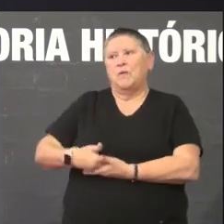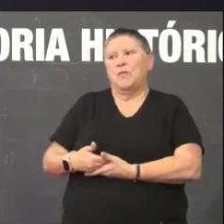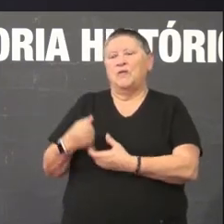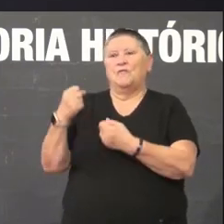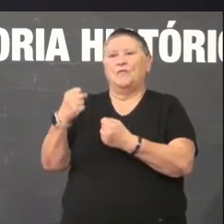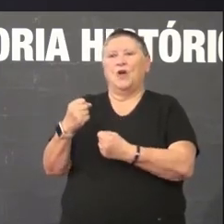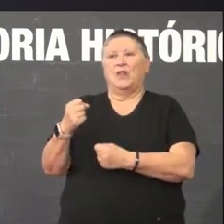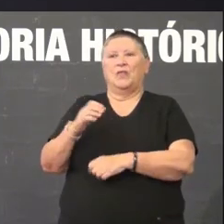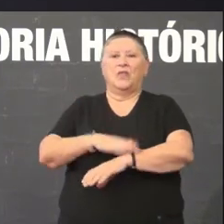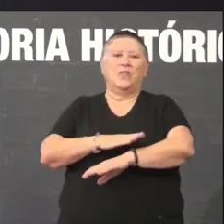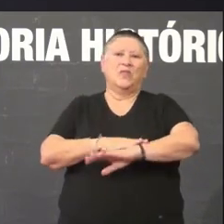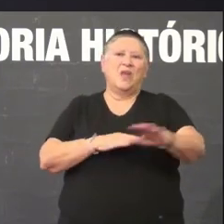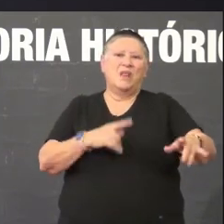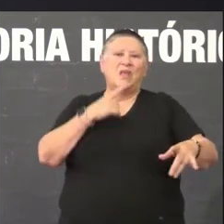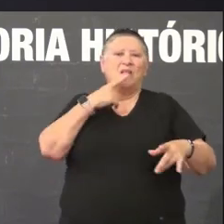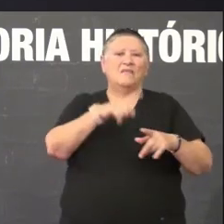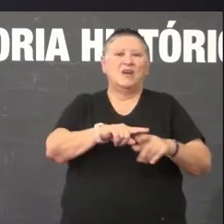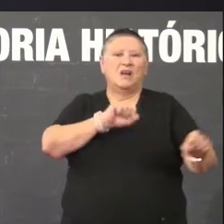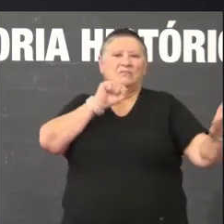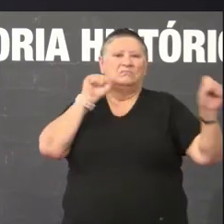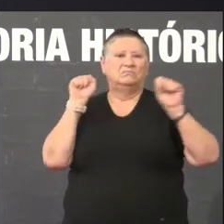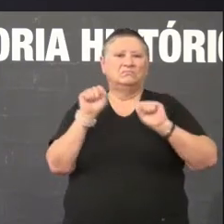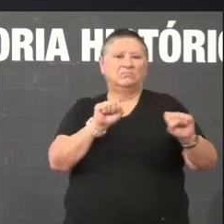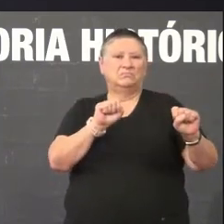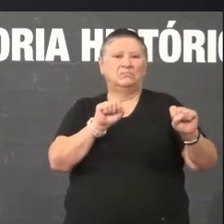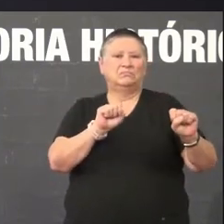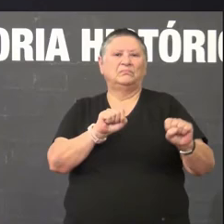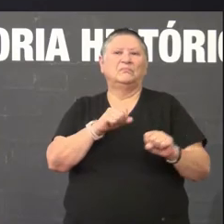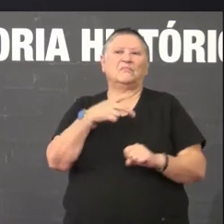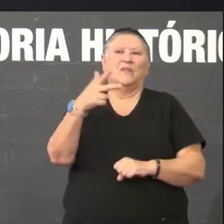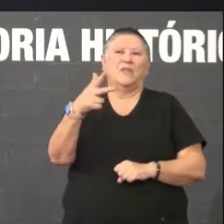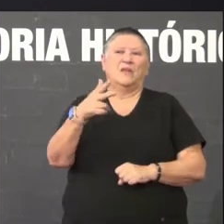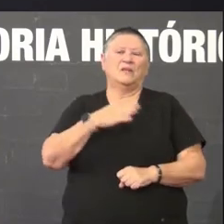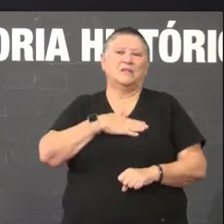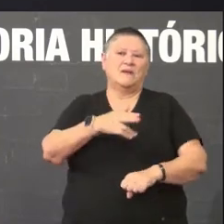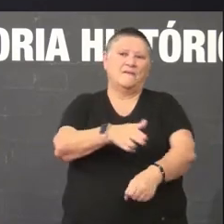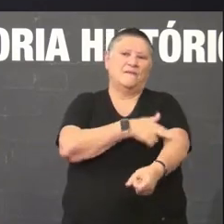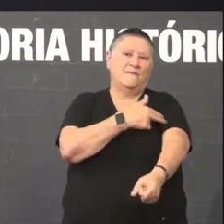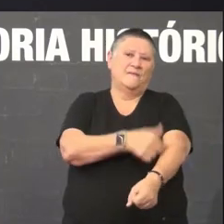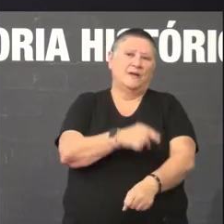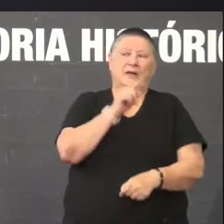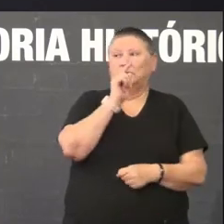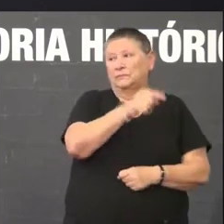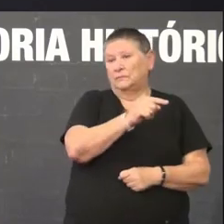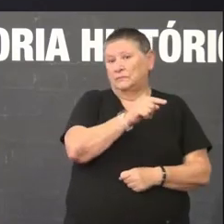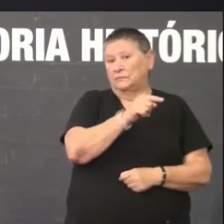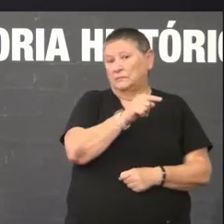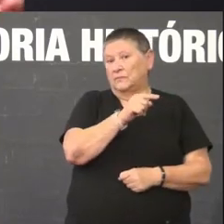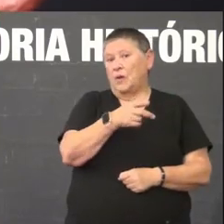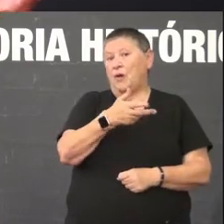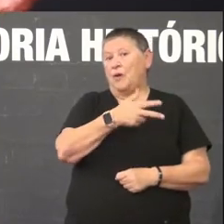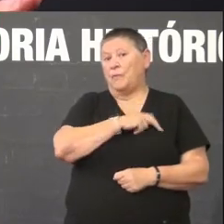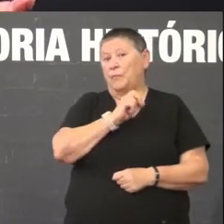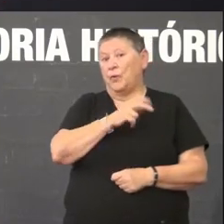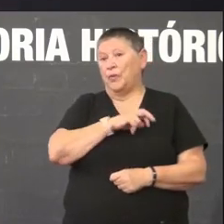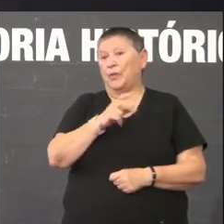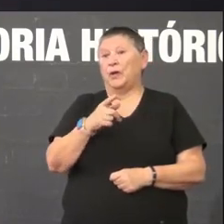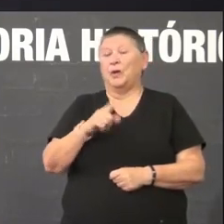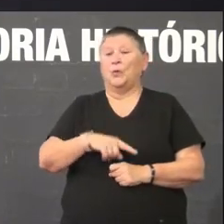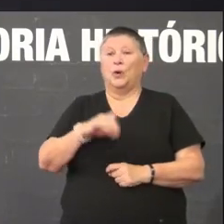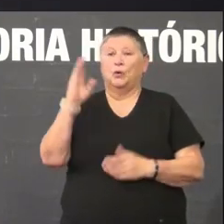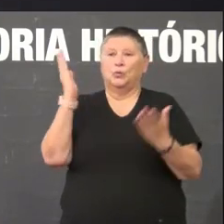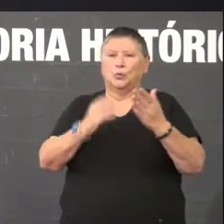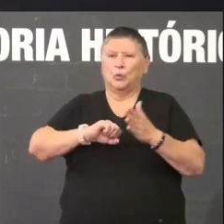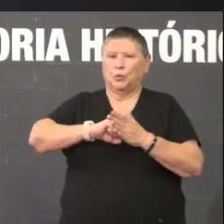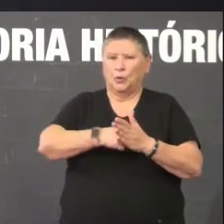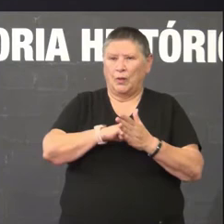terminó siendo un blindaje a la derecha franquista y, como sabéis muy bien, a Willy el Niño, el policía torturador, y eso no se le